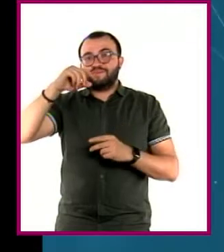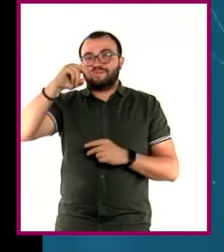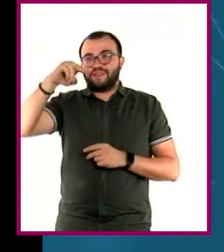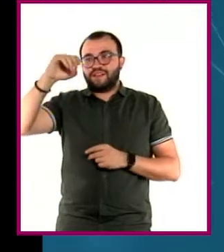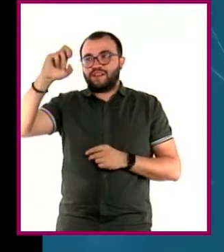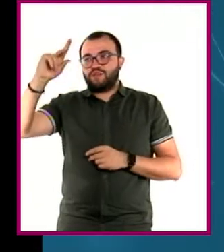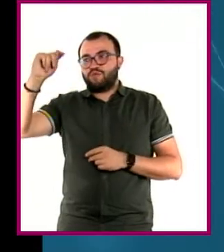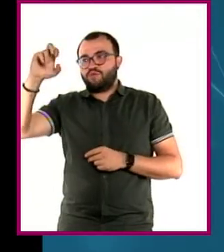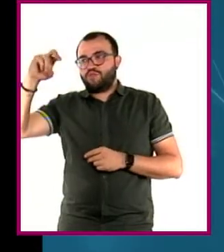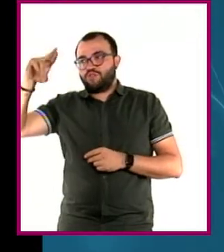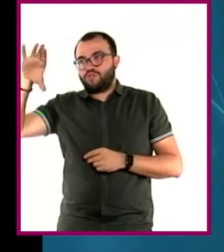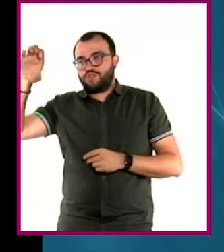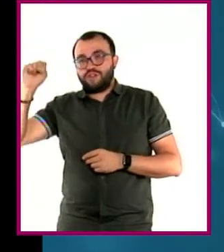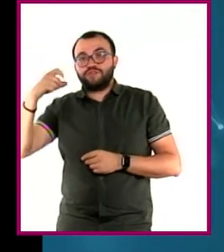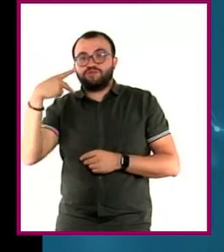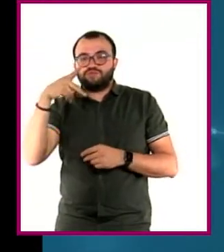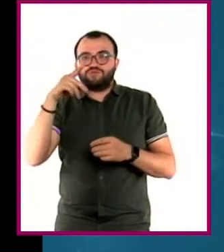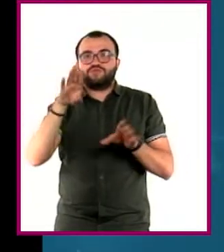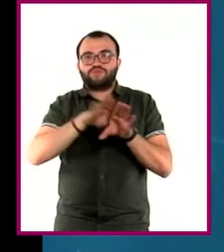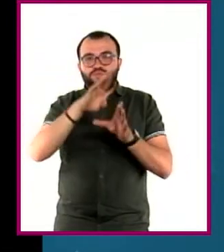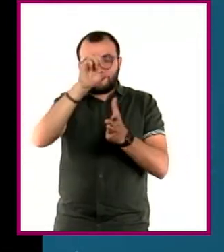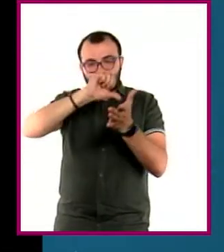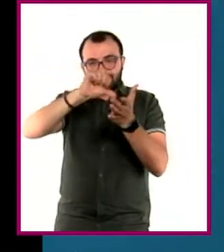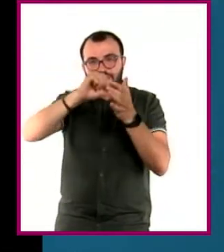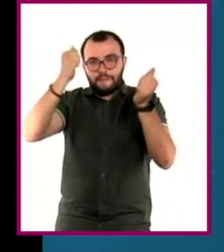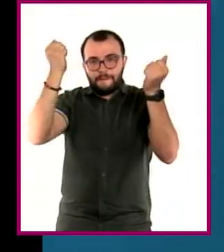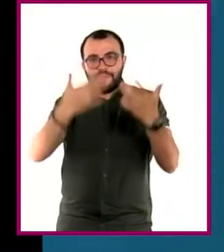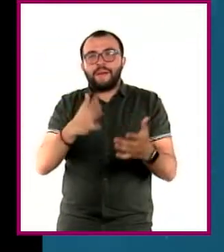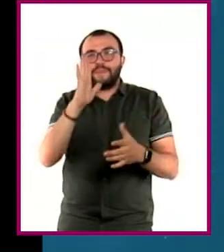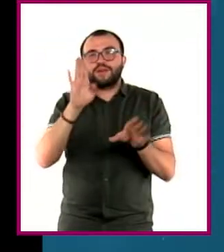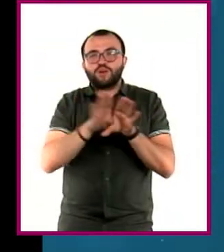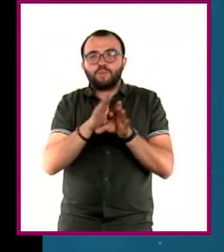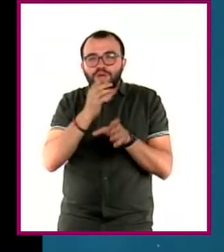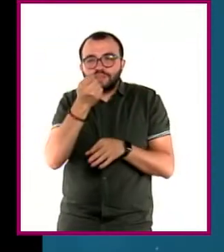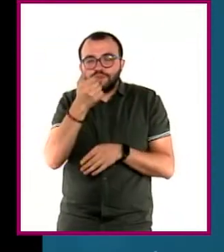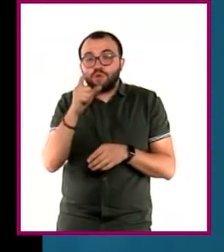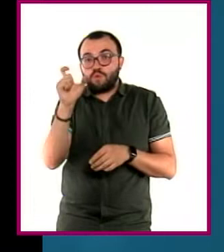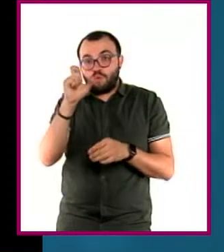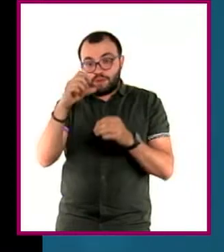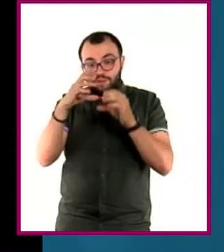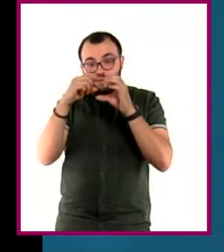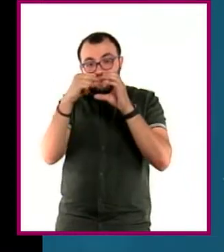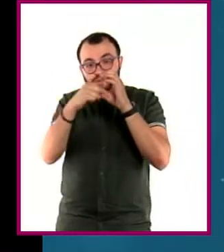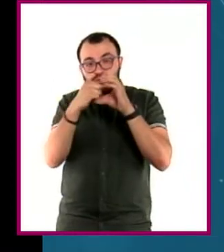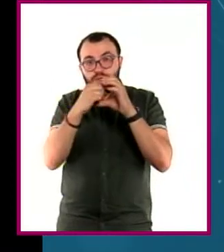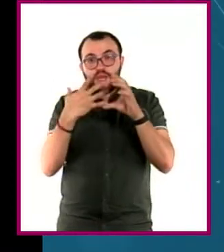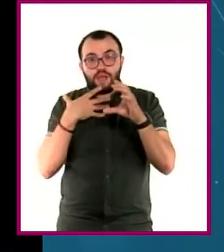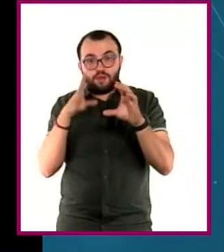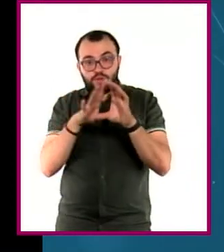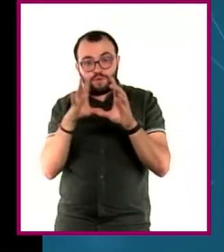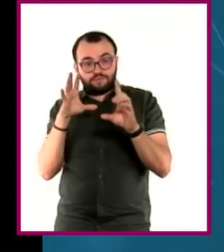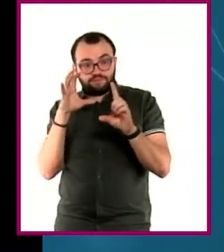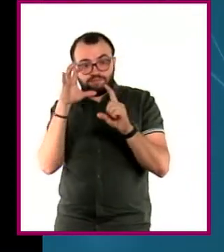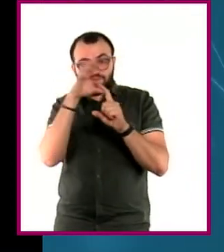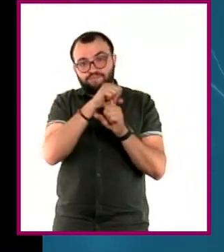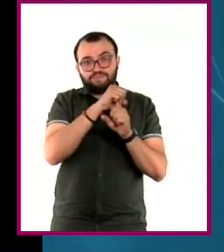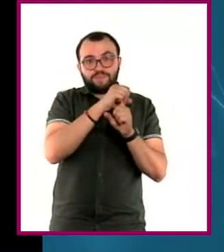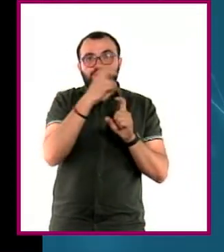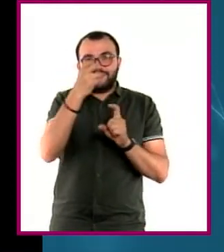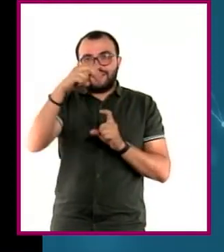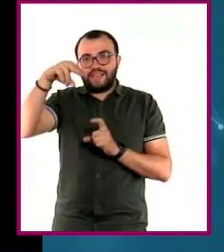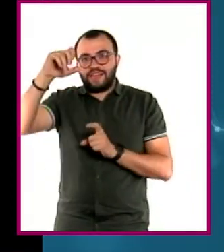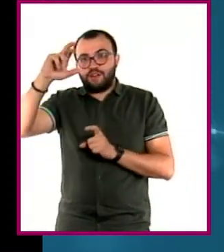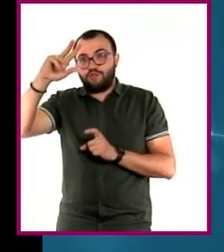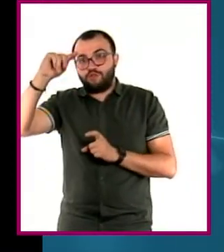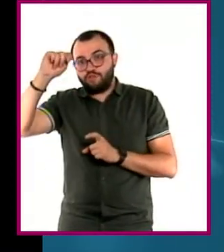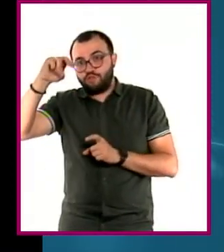núcleos pesados que actúen como semillas. ¿Qué es lo que va a ocurrir? Una vez que estos núcleos capturen a estos neutrones, vamos a empezar a tener